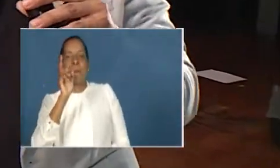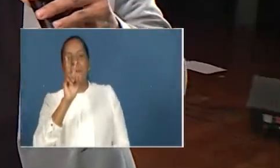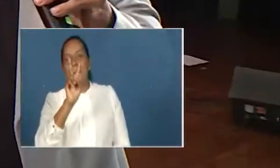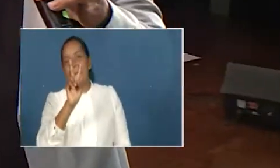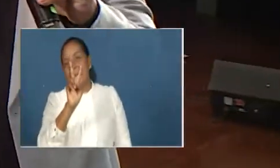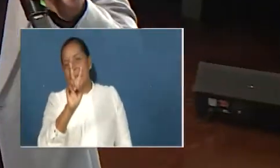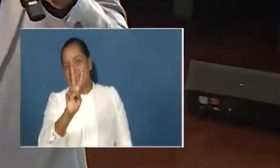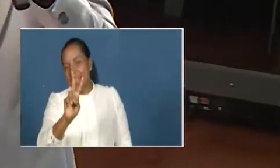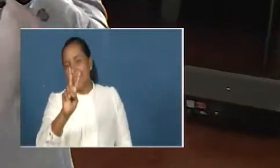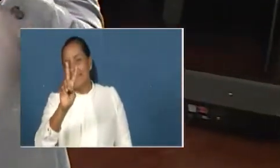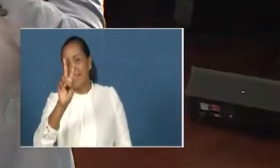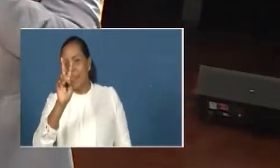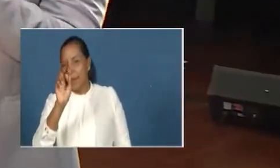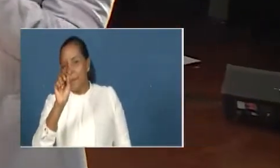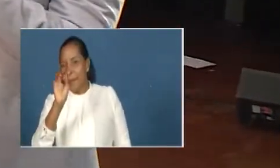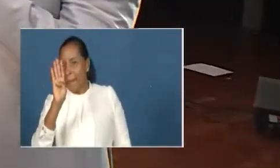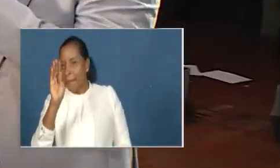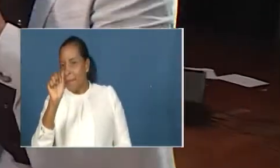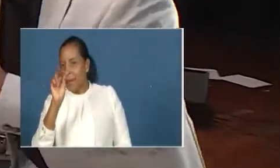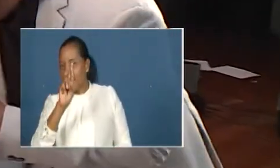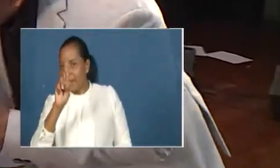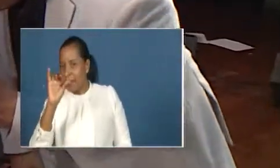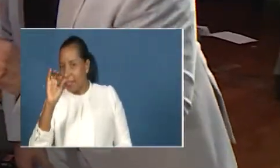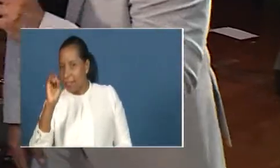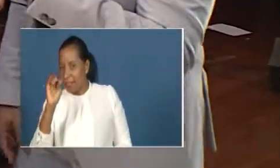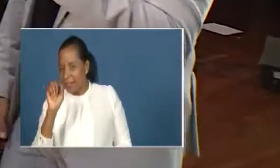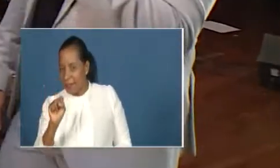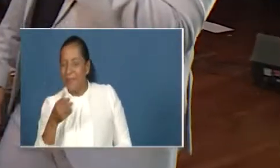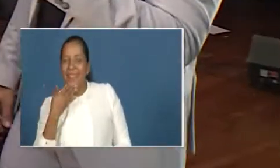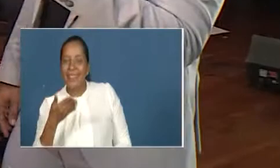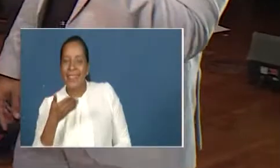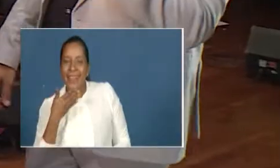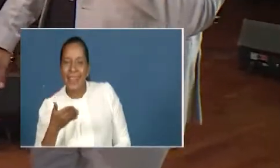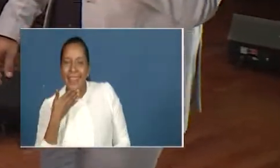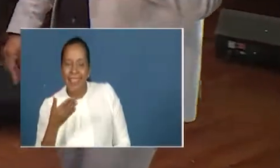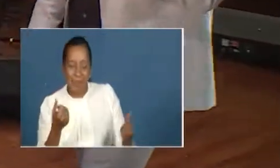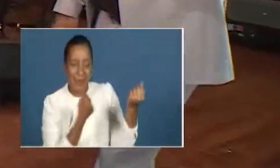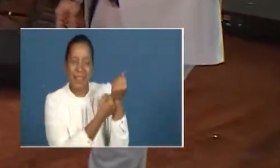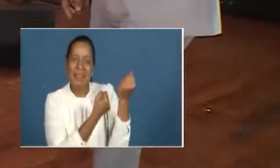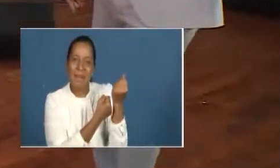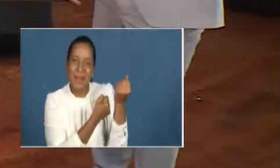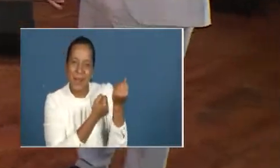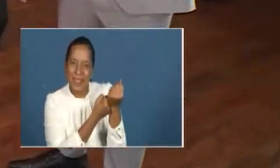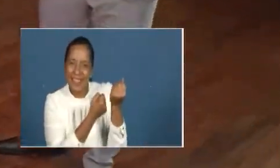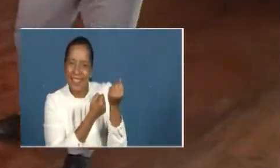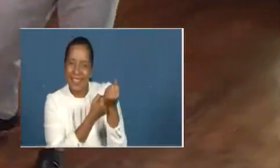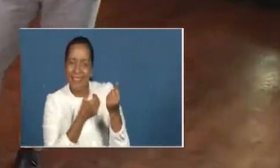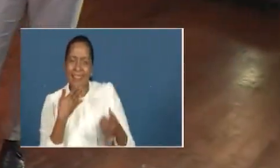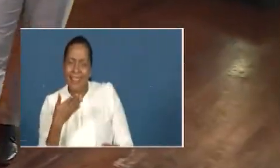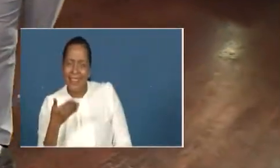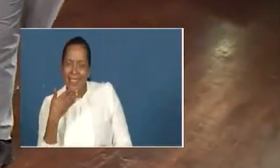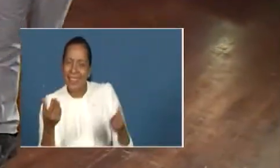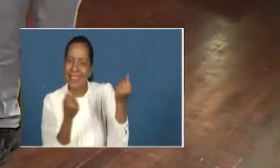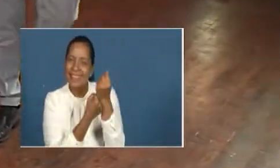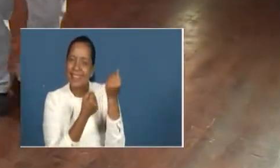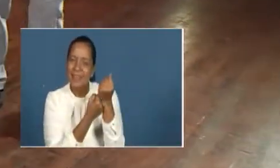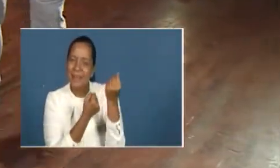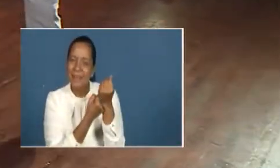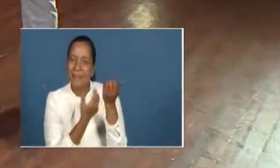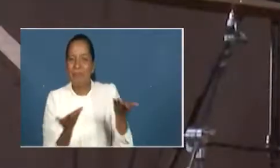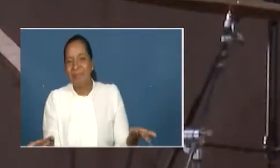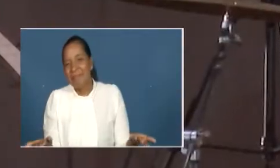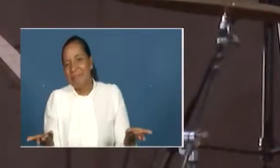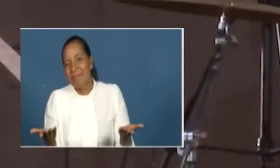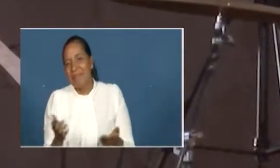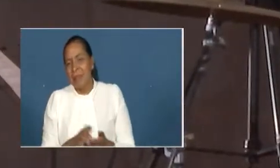desde que inició esto nunca me abandonó. Gracias, mi amor. Gracias, gracias, gracias. Tremendo talento. Oye, toca